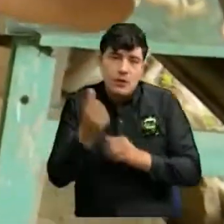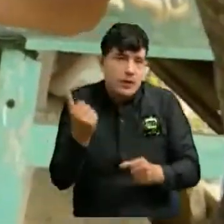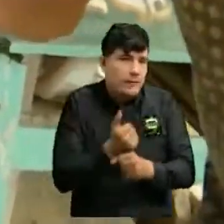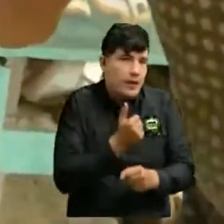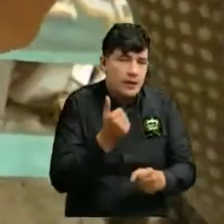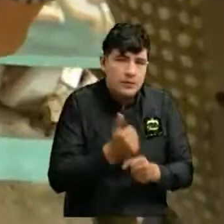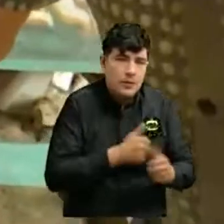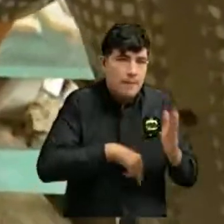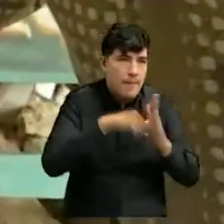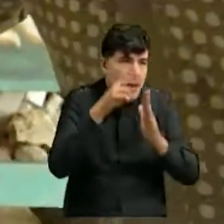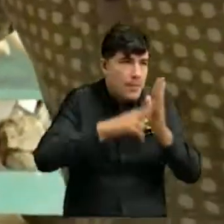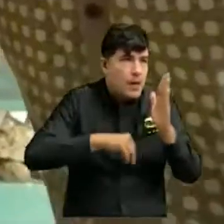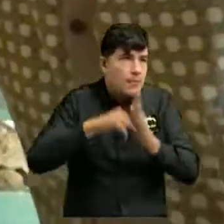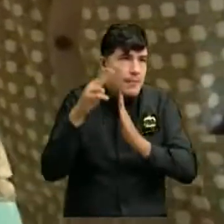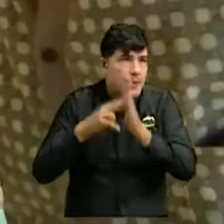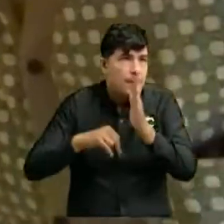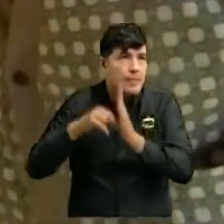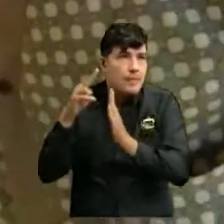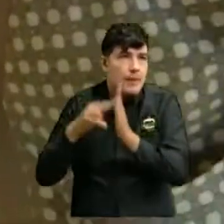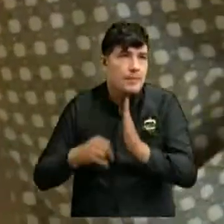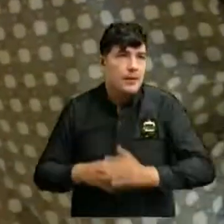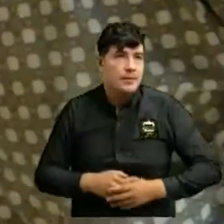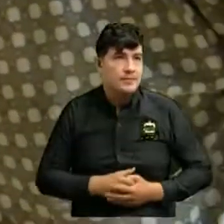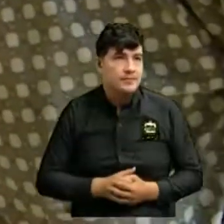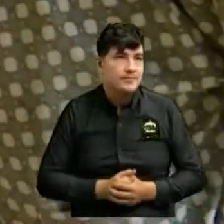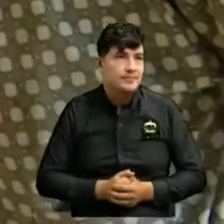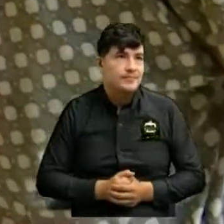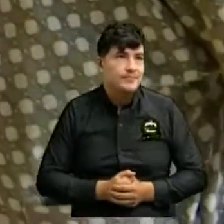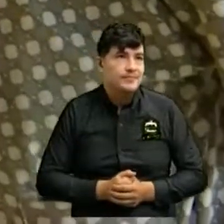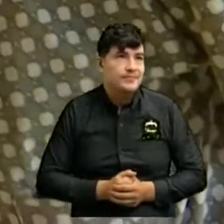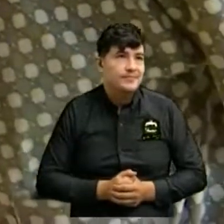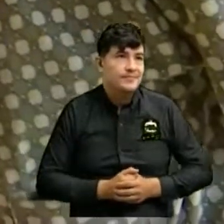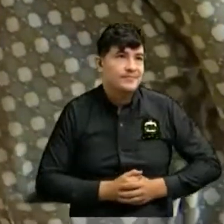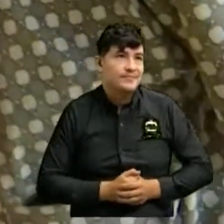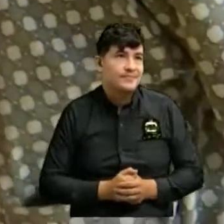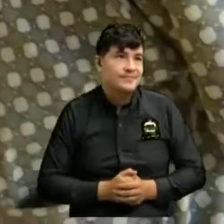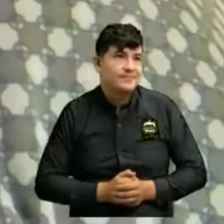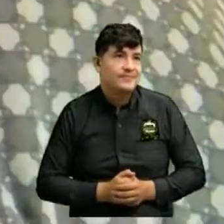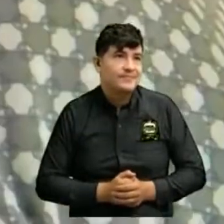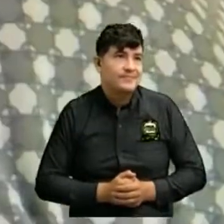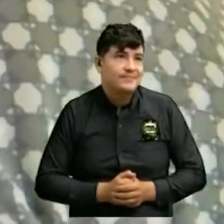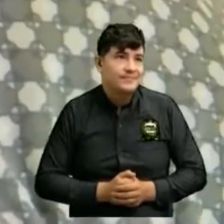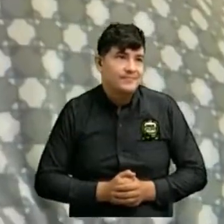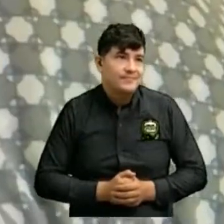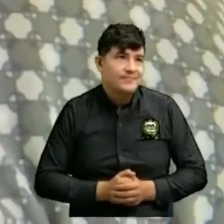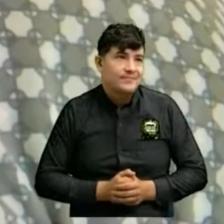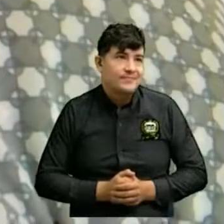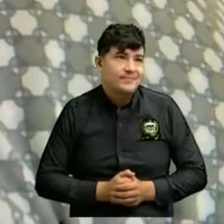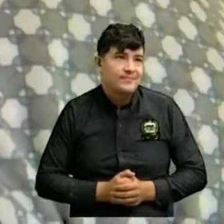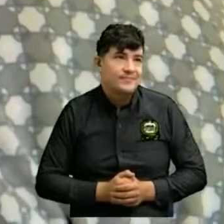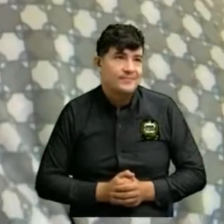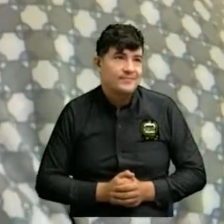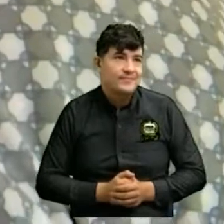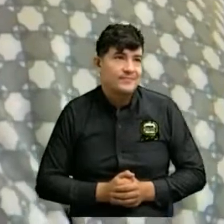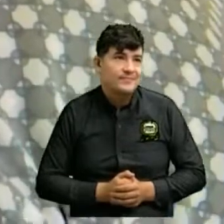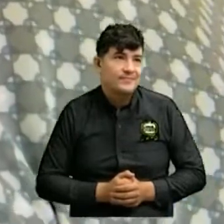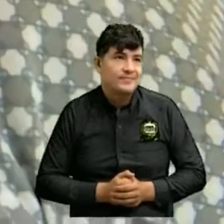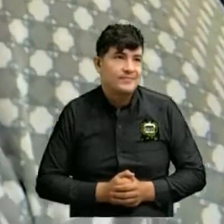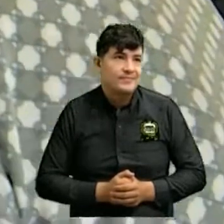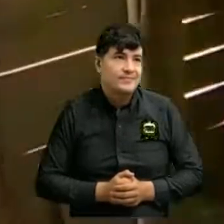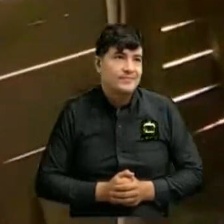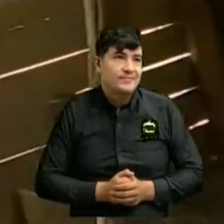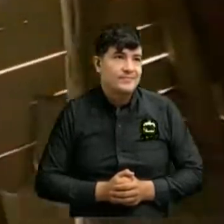Claro, toda la vida pintando y yo no... Uno el día que no pinta, pues le hace mal porque se estresan de no estar haciendo